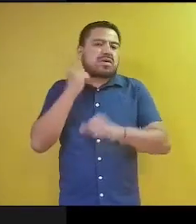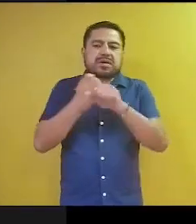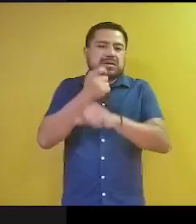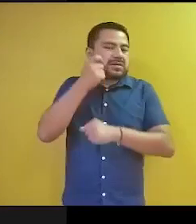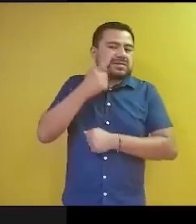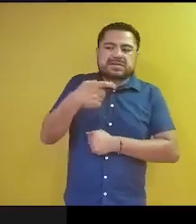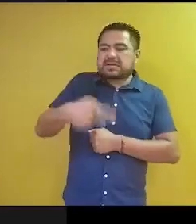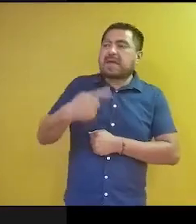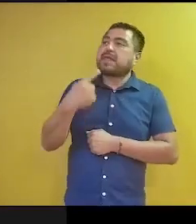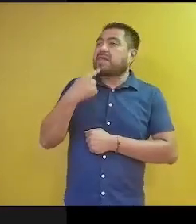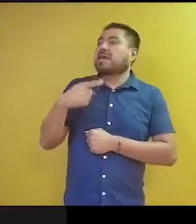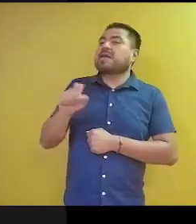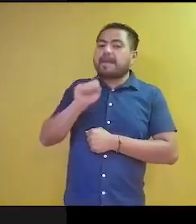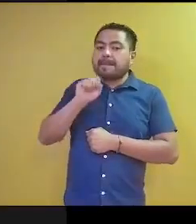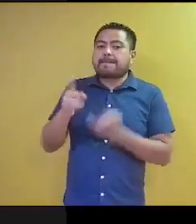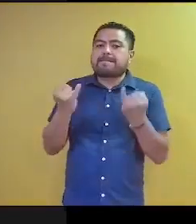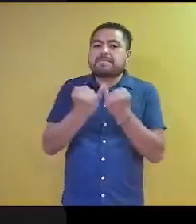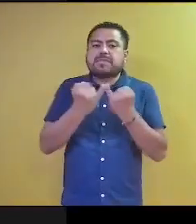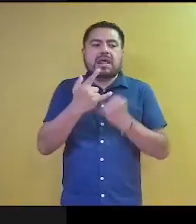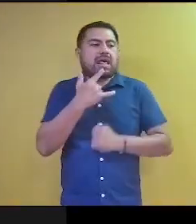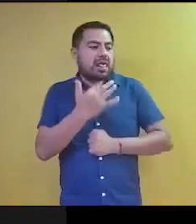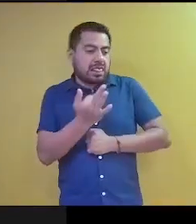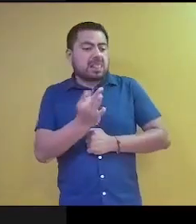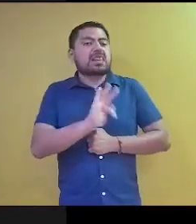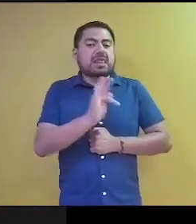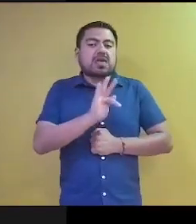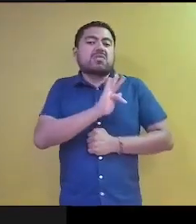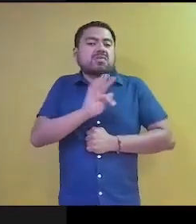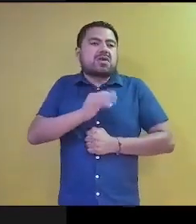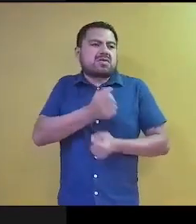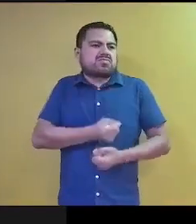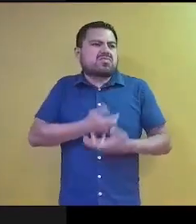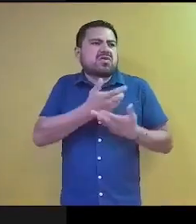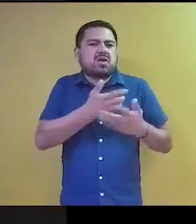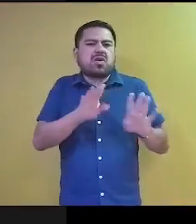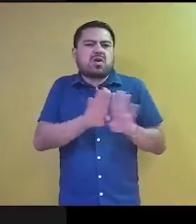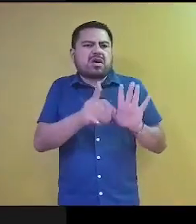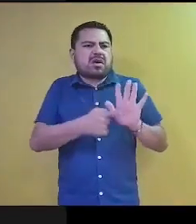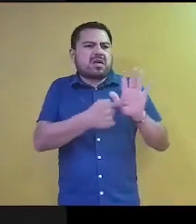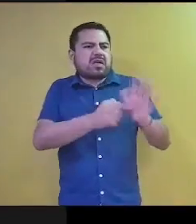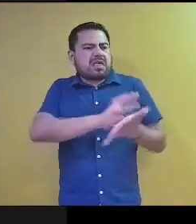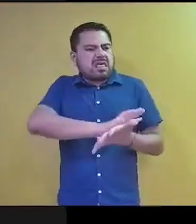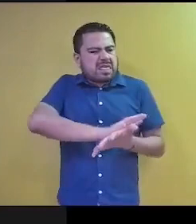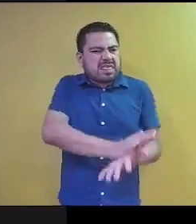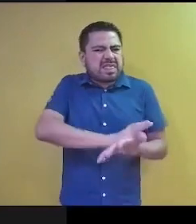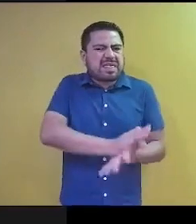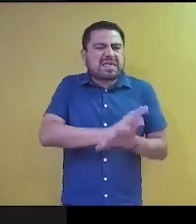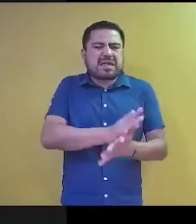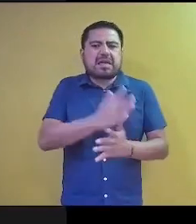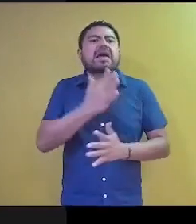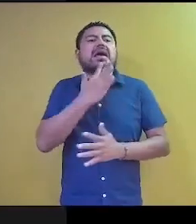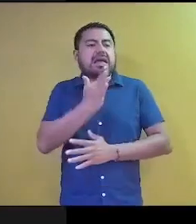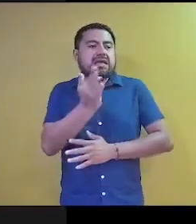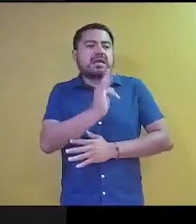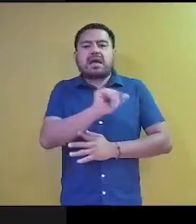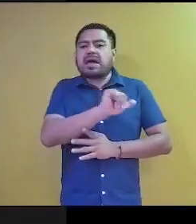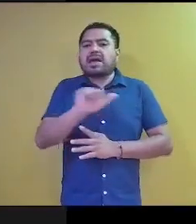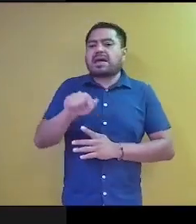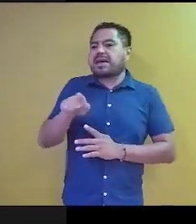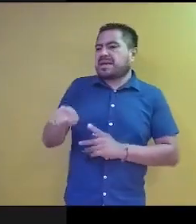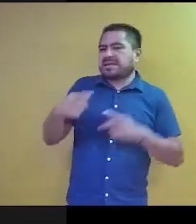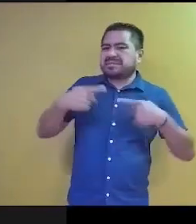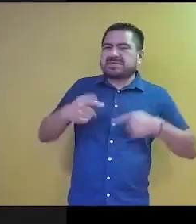el denunciado asumía conductas amenazantes y realizaba expresiones denostativas, discriminatorias y amenazantes hacia la